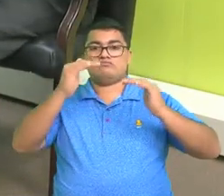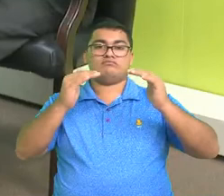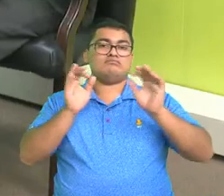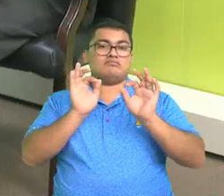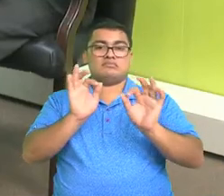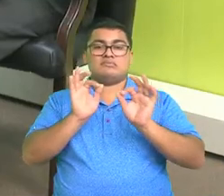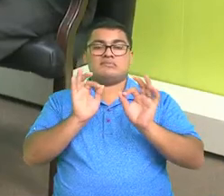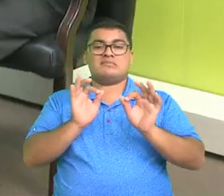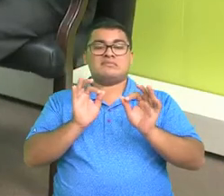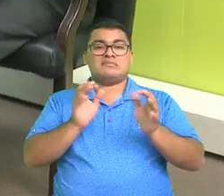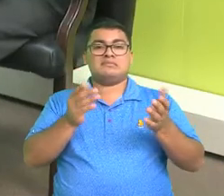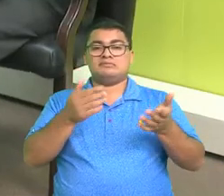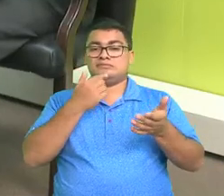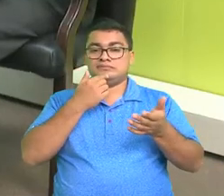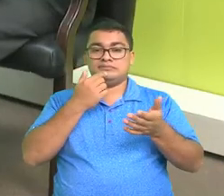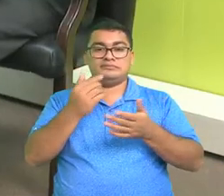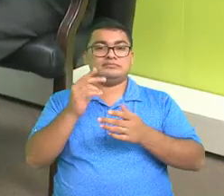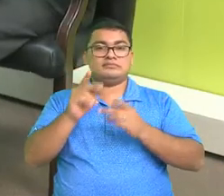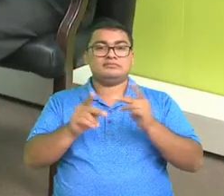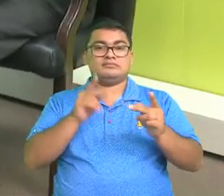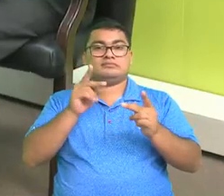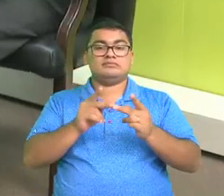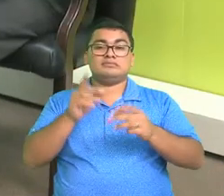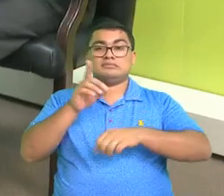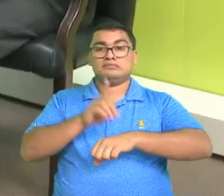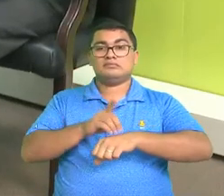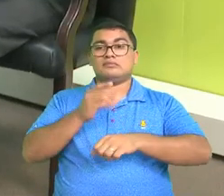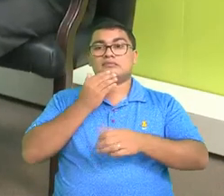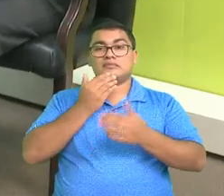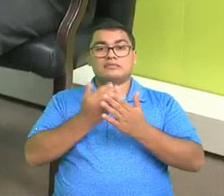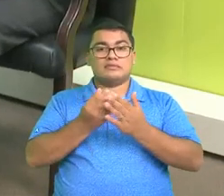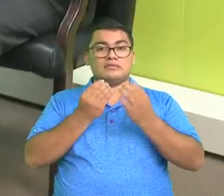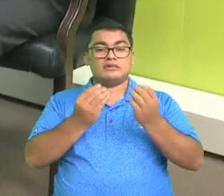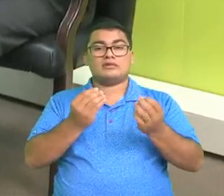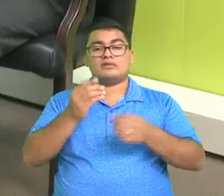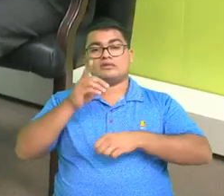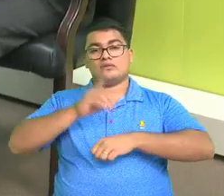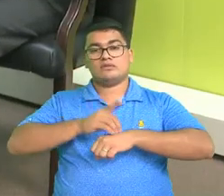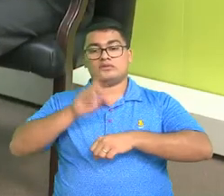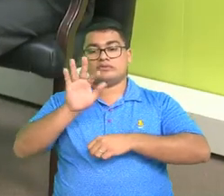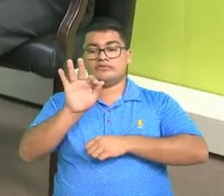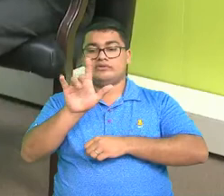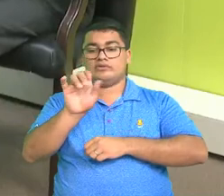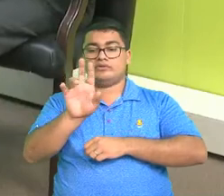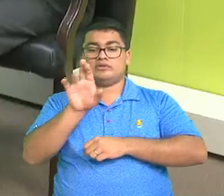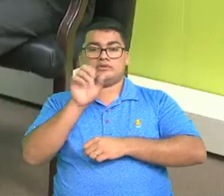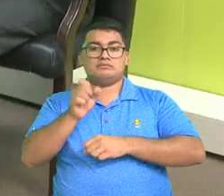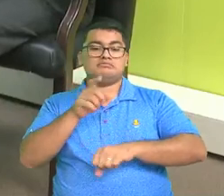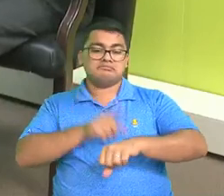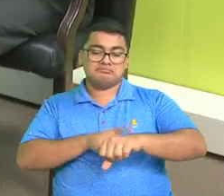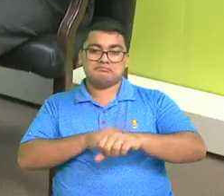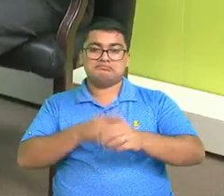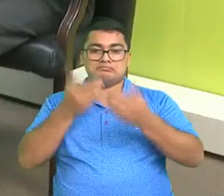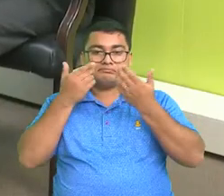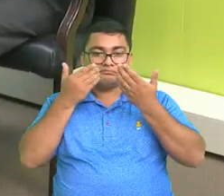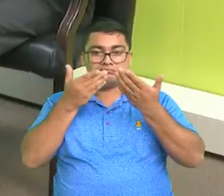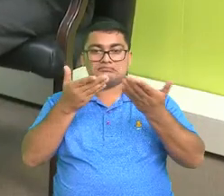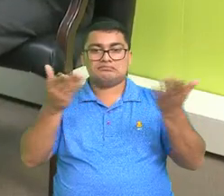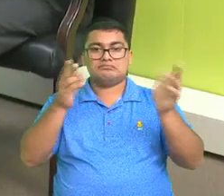secreto. Ahí está el secreto y el éxito. Sí. Ok, doctor, le agradecemos, doctor Flores, por su valioso tiempo y su valioso conocimiento